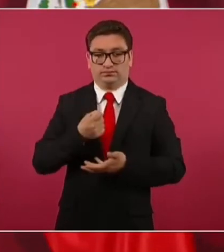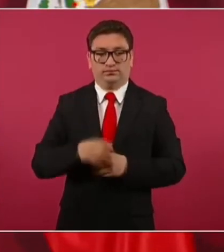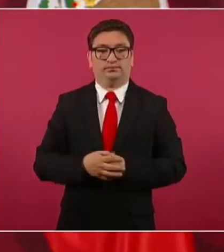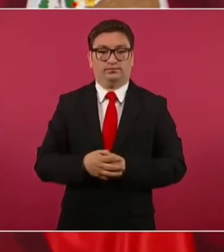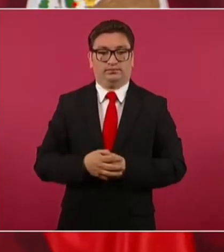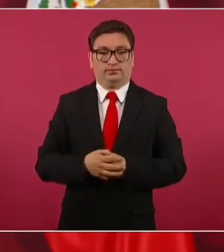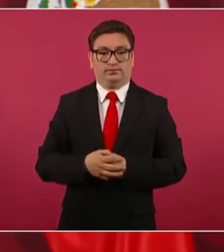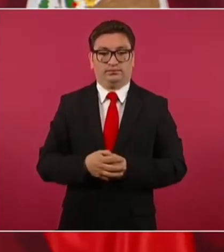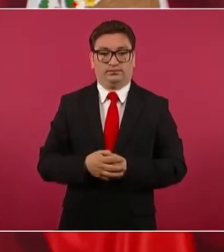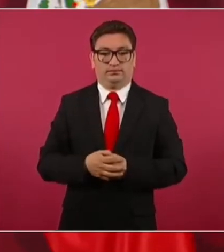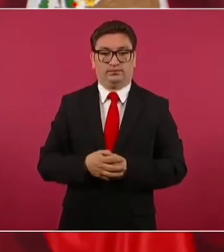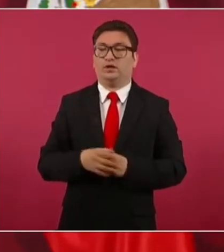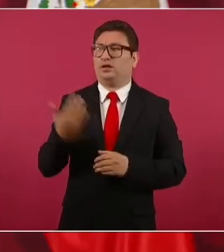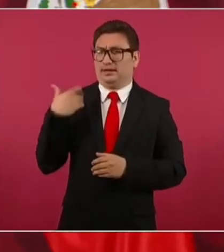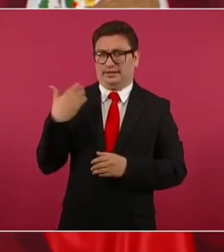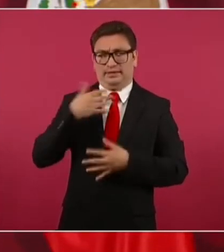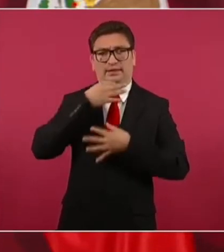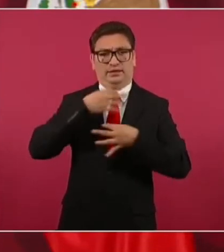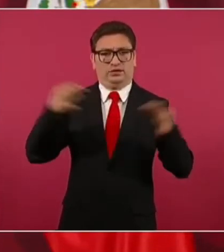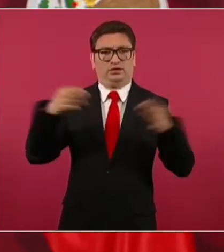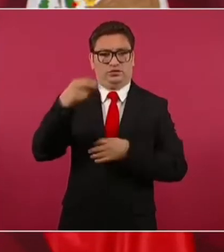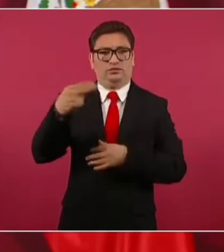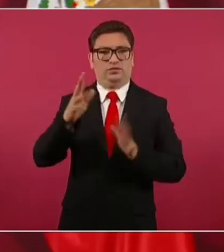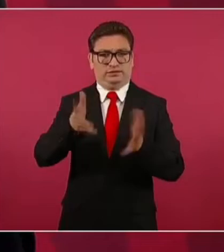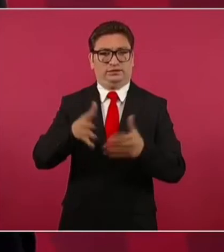Y ahora sí ya dieron a conocer los nombres hace poco,